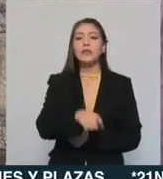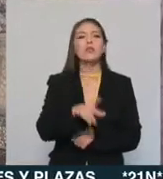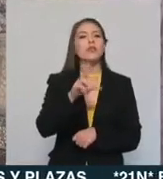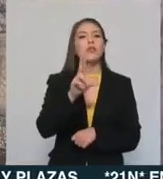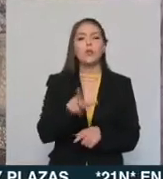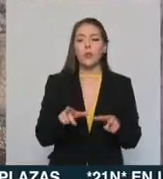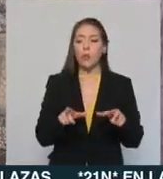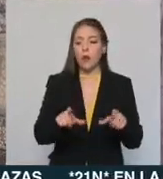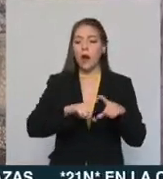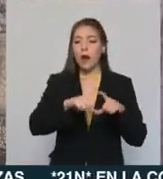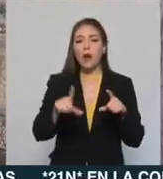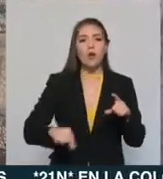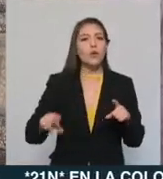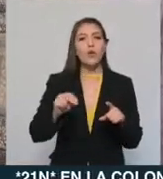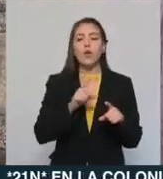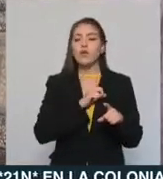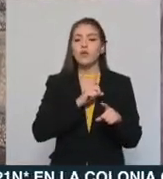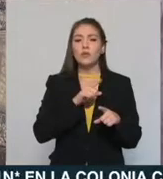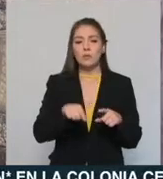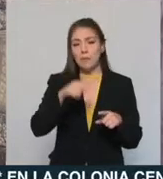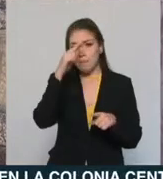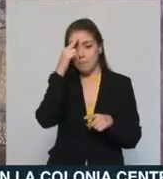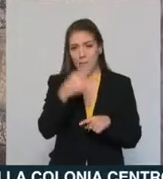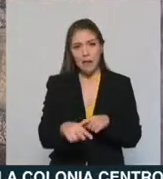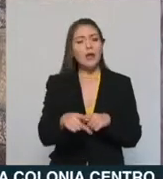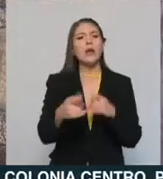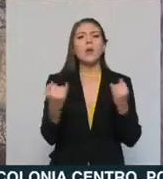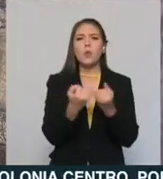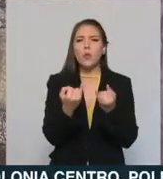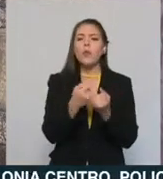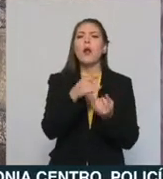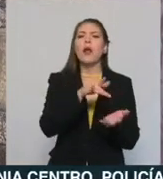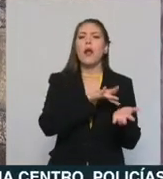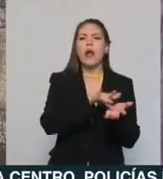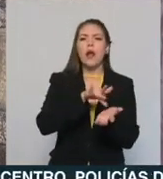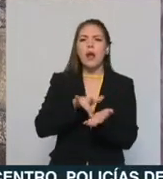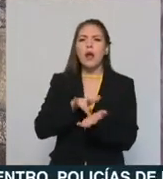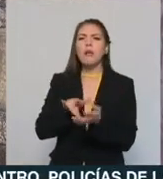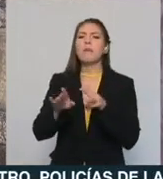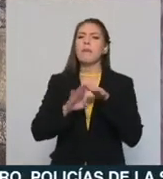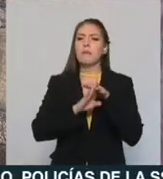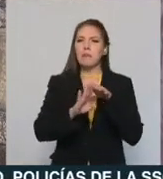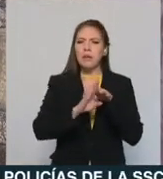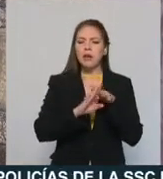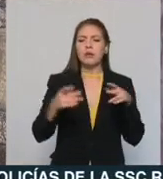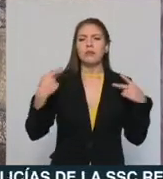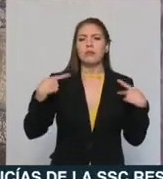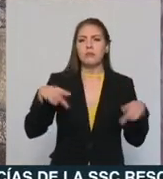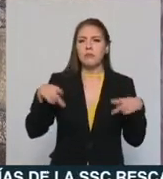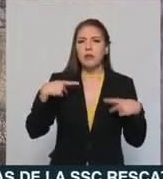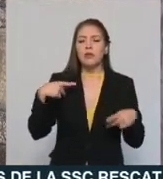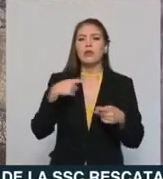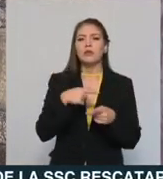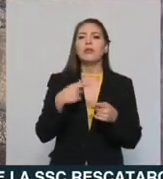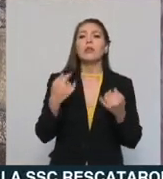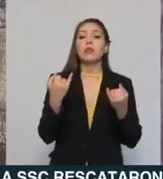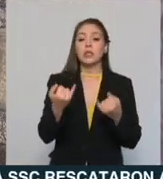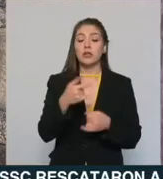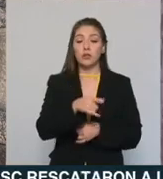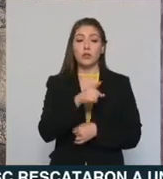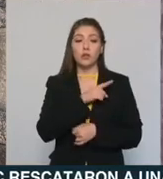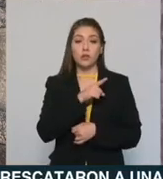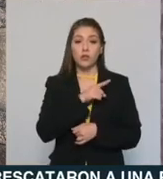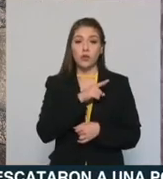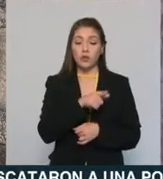seguridad nacional en todo el país, lo cual incluye la migración ordenada en el sur, y aseguró que este cuerpo de seguridad no es para frenar